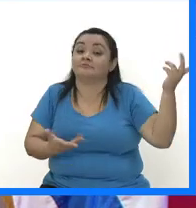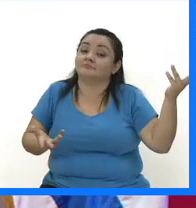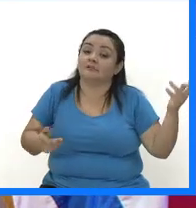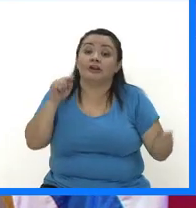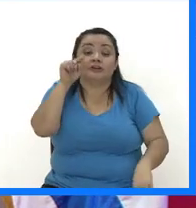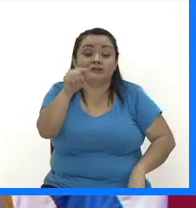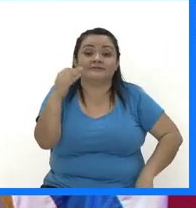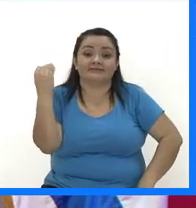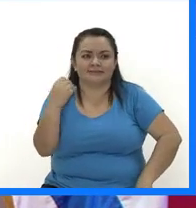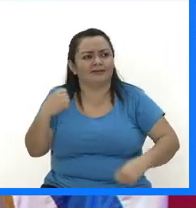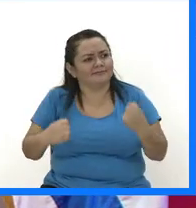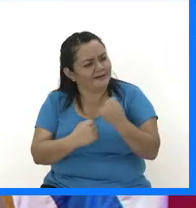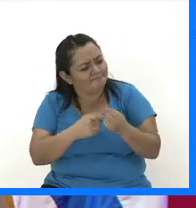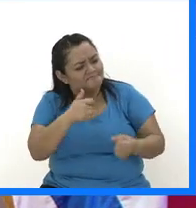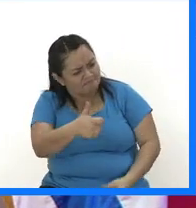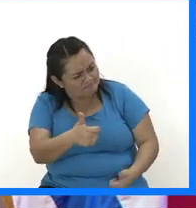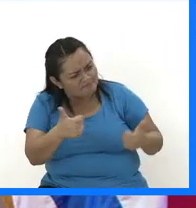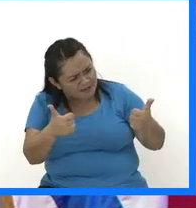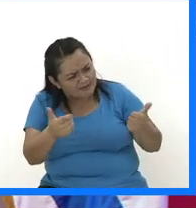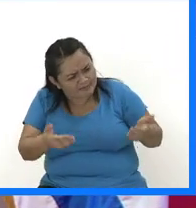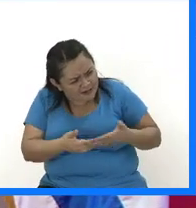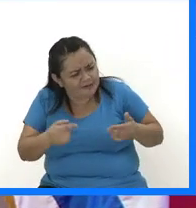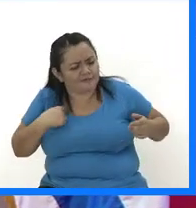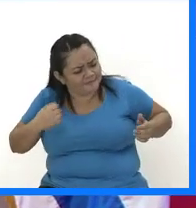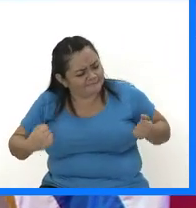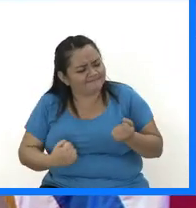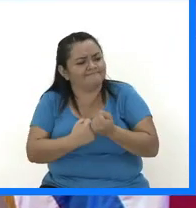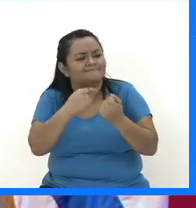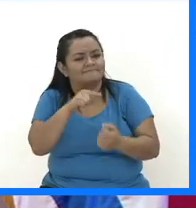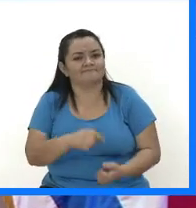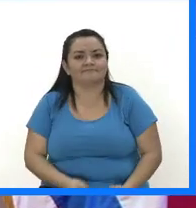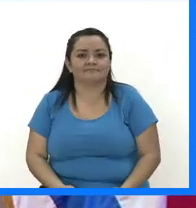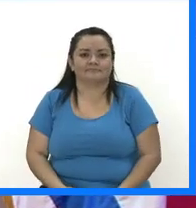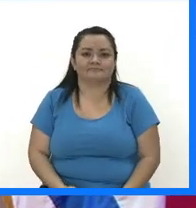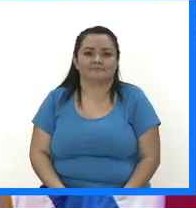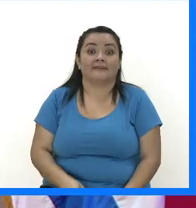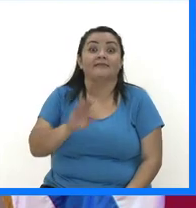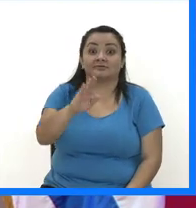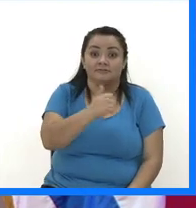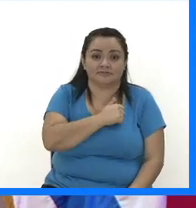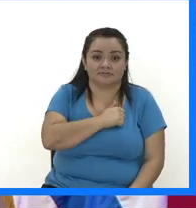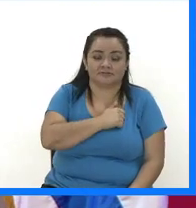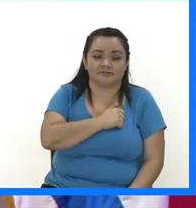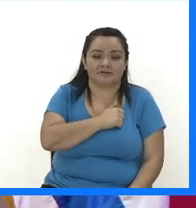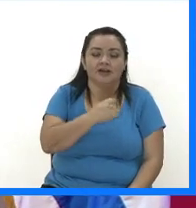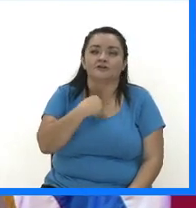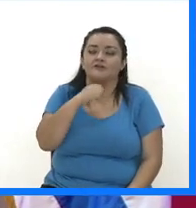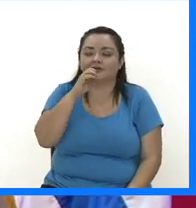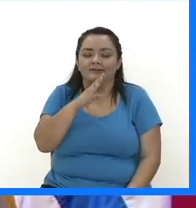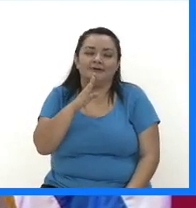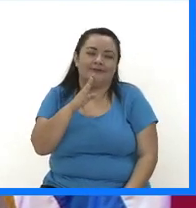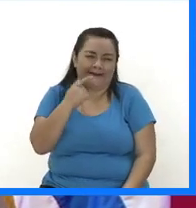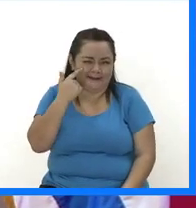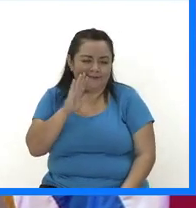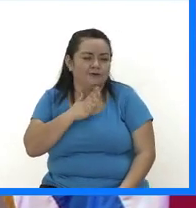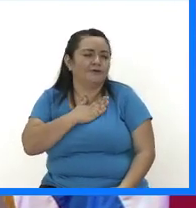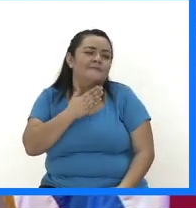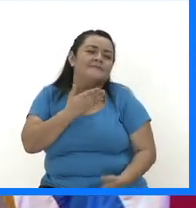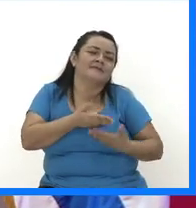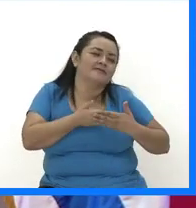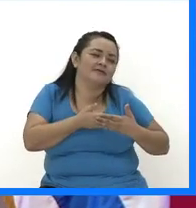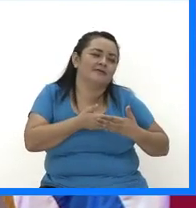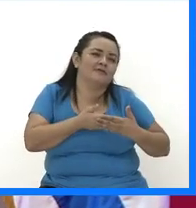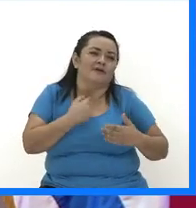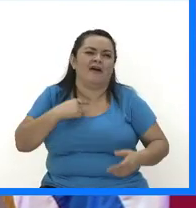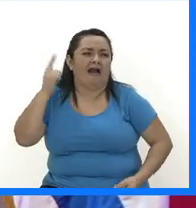tú tienes que apoyar porque es el deber del papá cuanto tiempo no le dicho mira hijo aquí mira y guaya yo no voy a